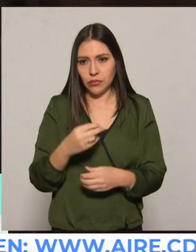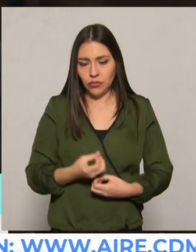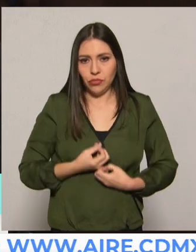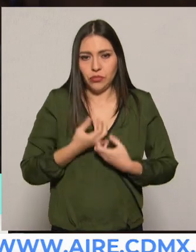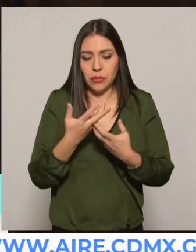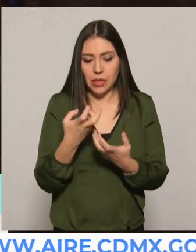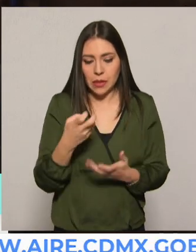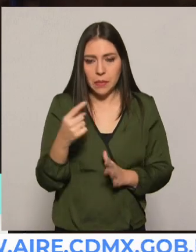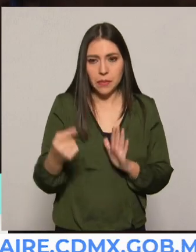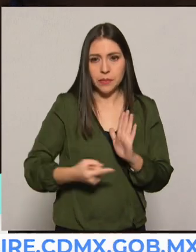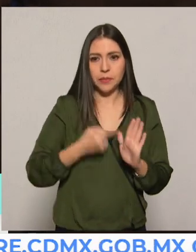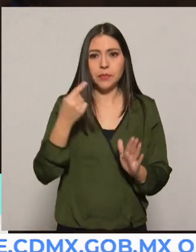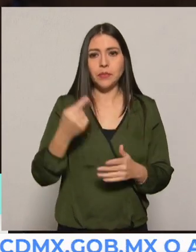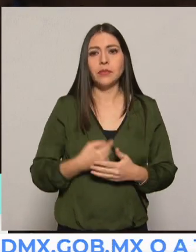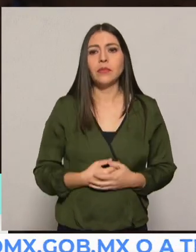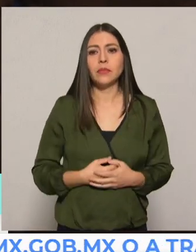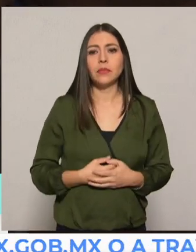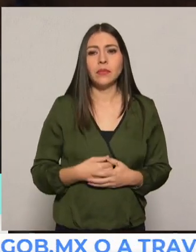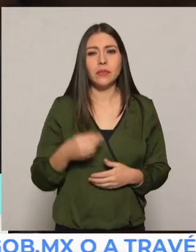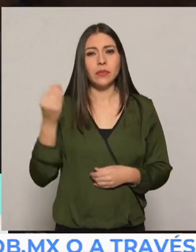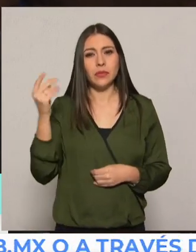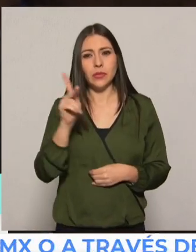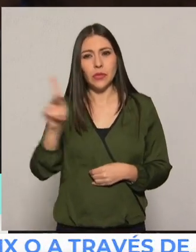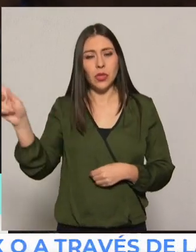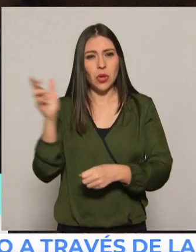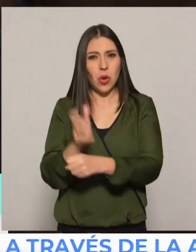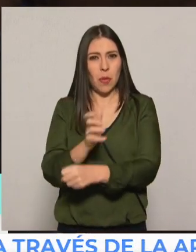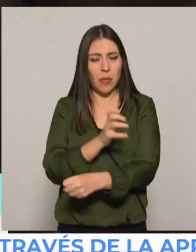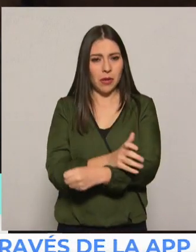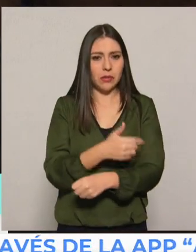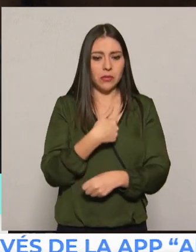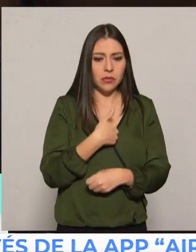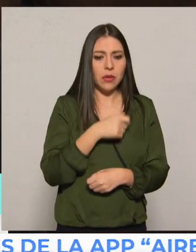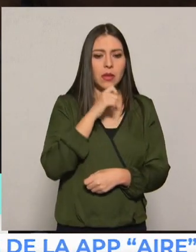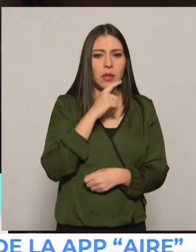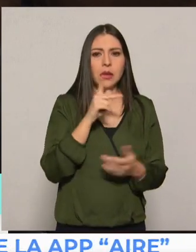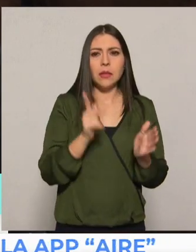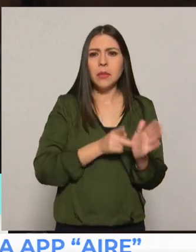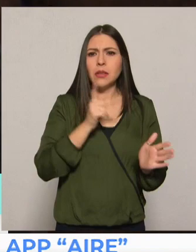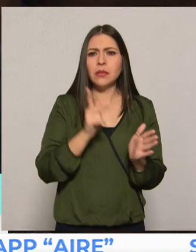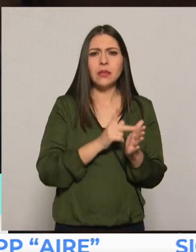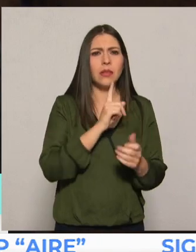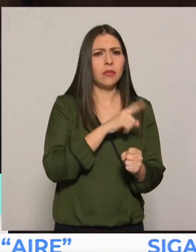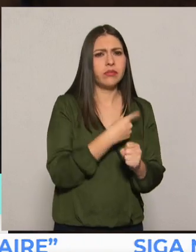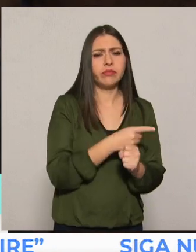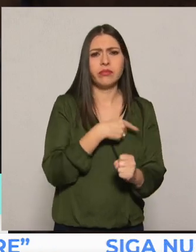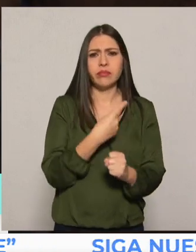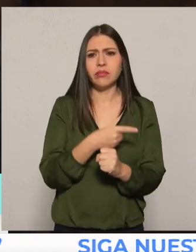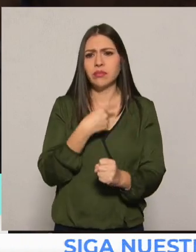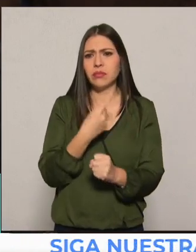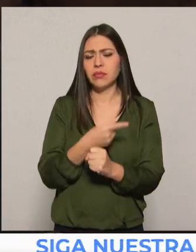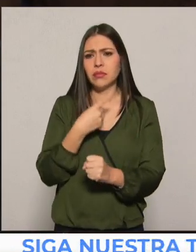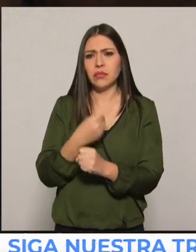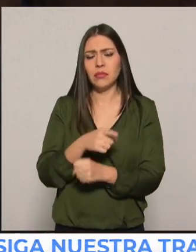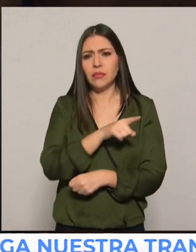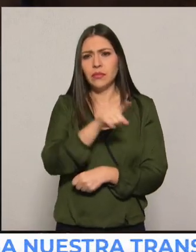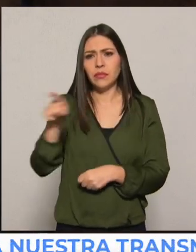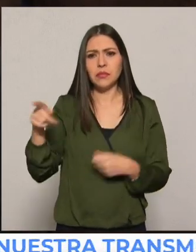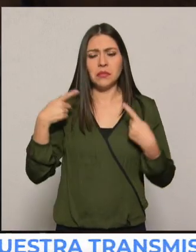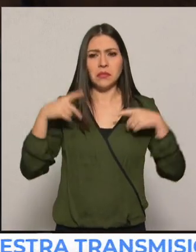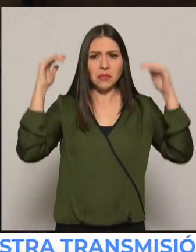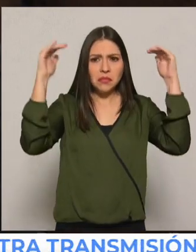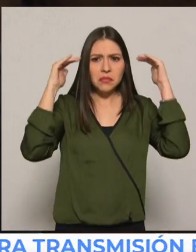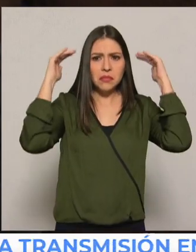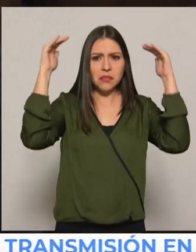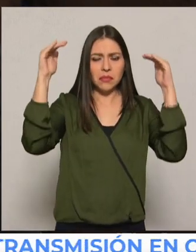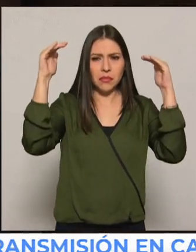Yo, junto a muchos de mis compañeros, sufrimos múltiples violaciones simultáneas, de tumultos de ellos, donde los seminaristas mayores